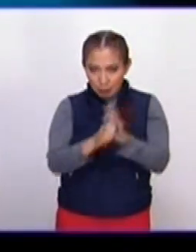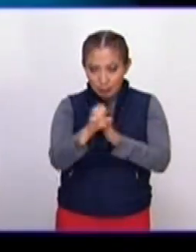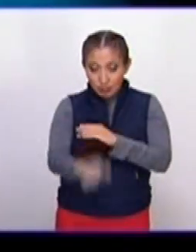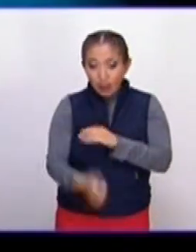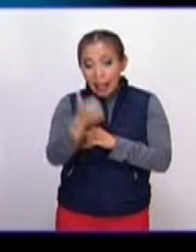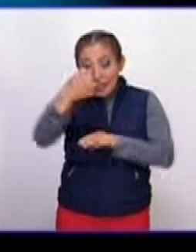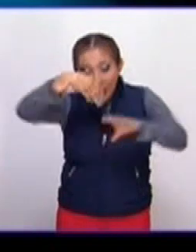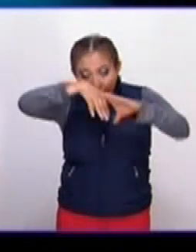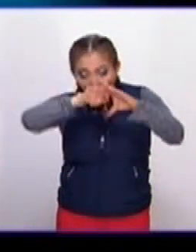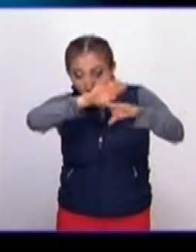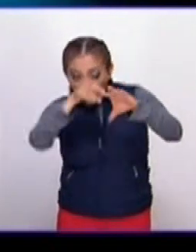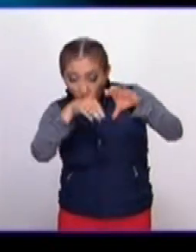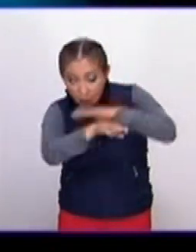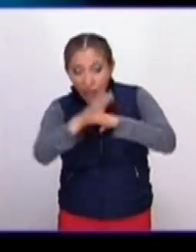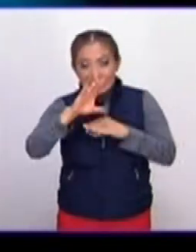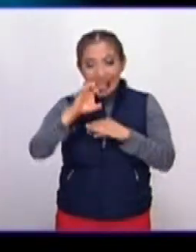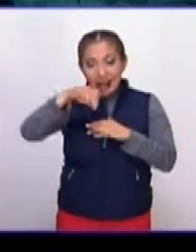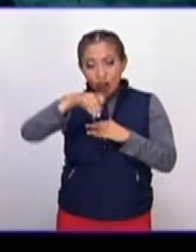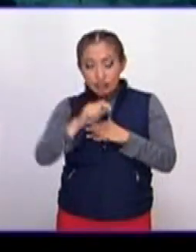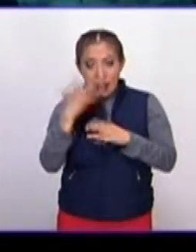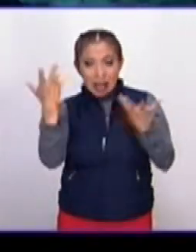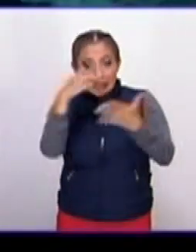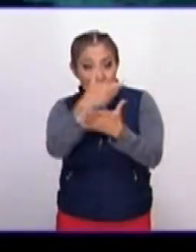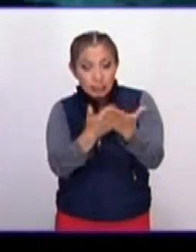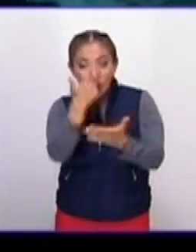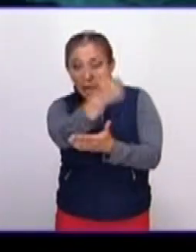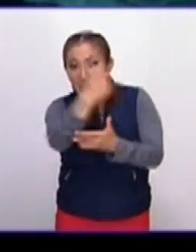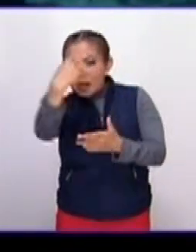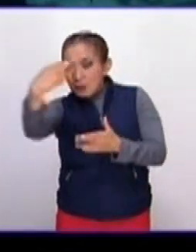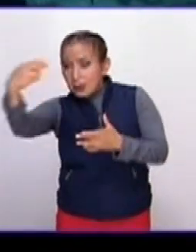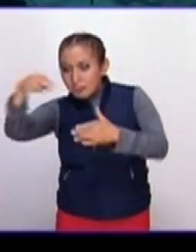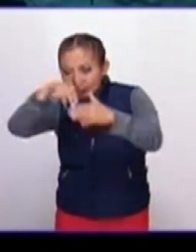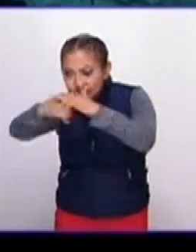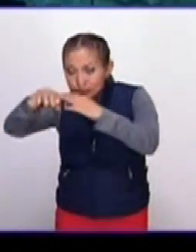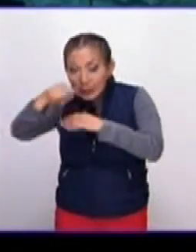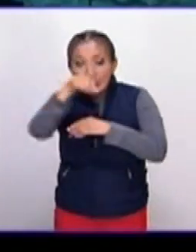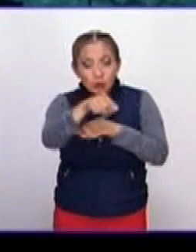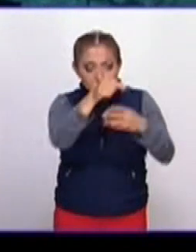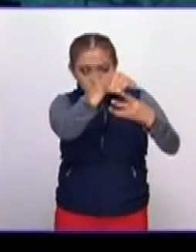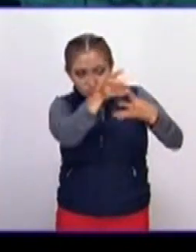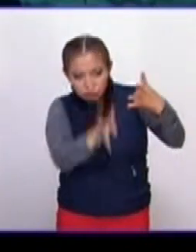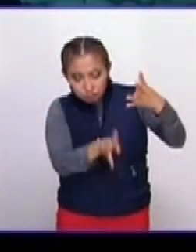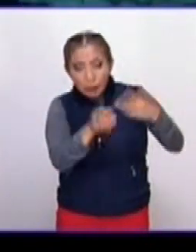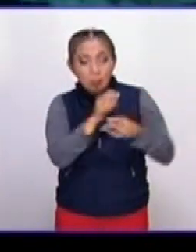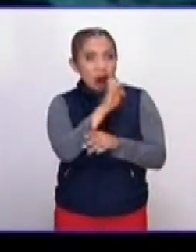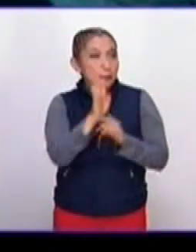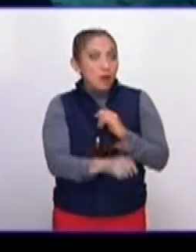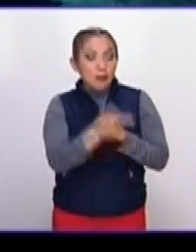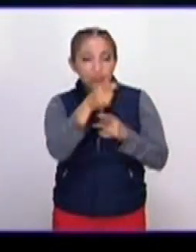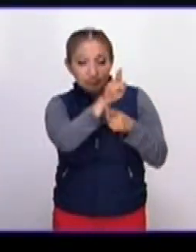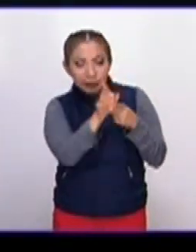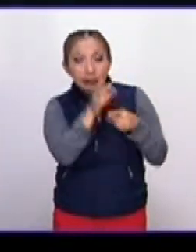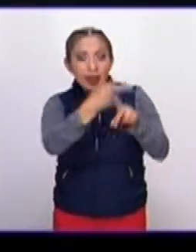cada cueva, por cada cenote, se hace un registro. Y cada registro tiene campos. Por ejemplo, un campo puede ser